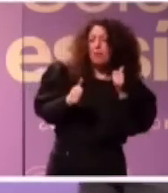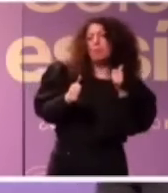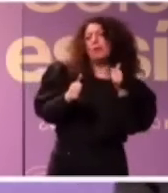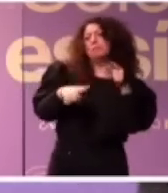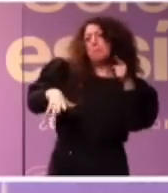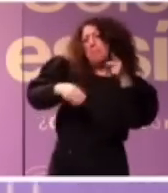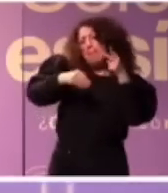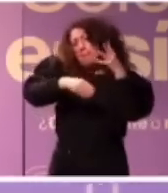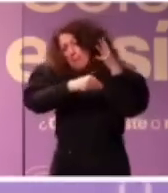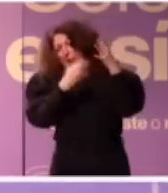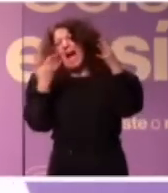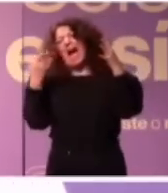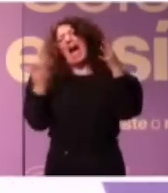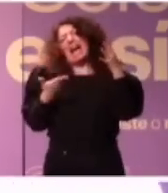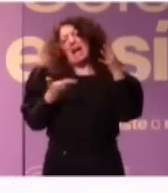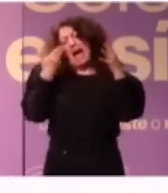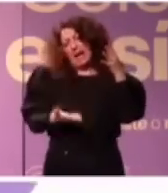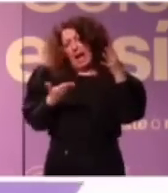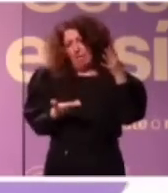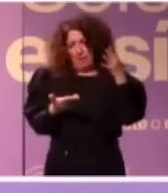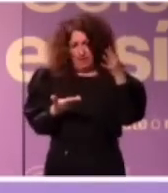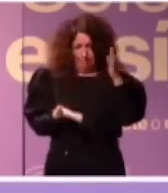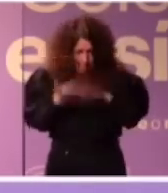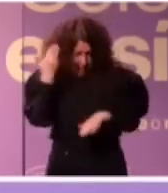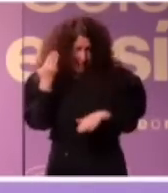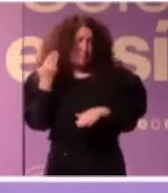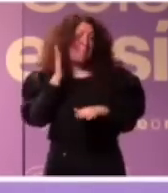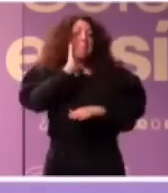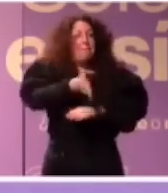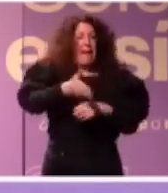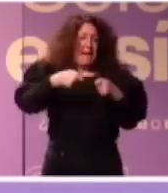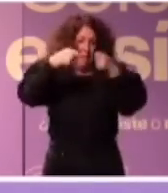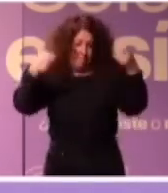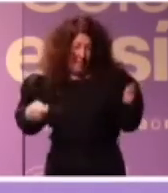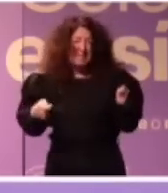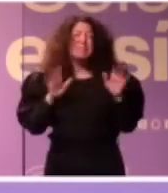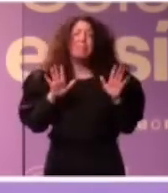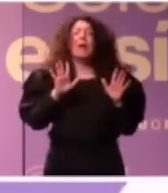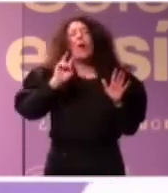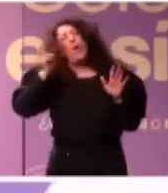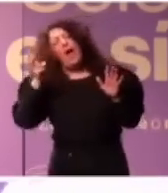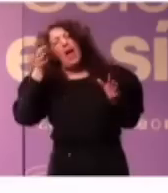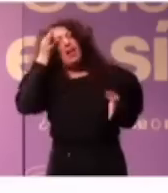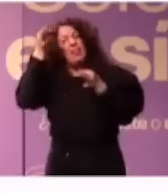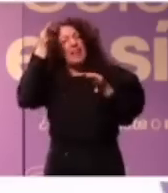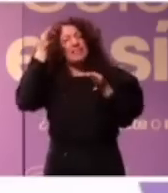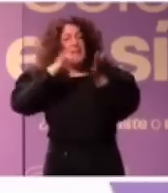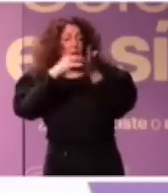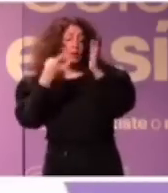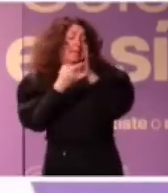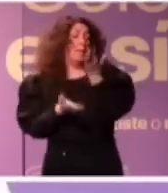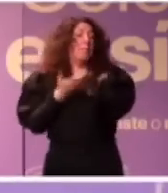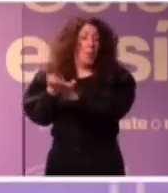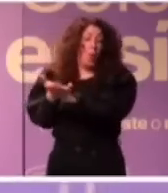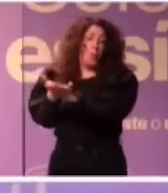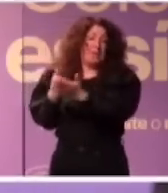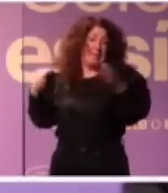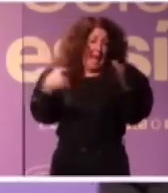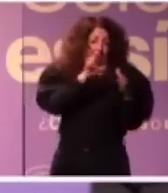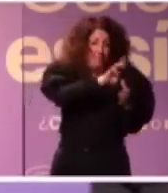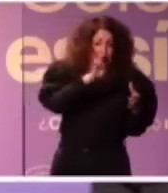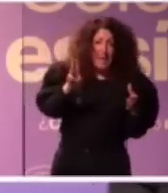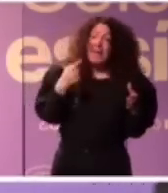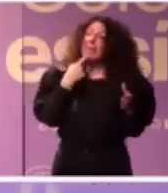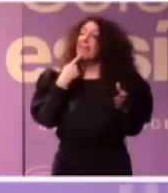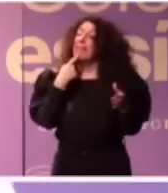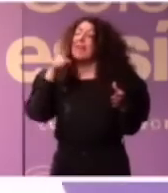penas. Pero es todo agresión. El detallito técnico ahora en la propuesta del Partido Popular consiste en decir